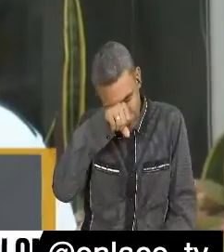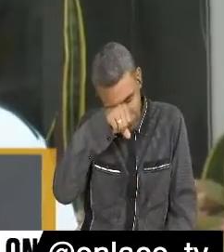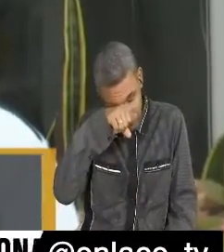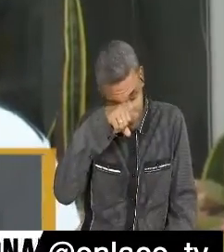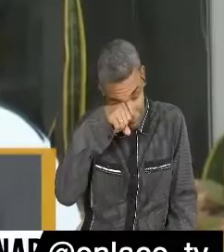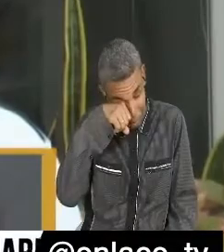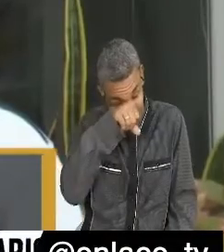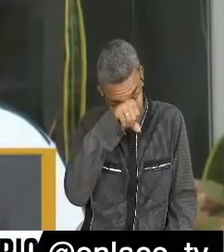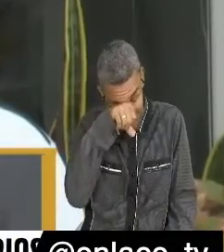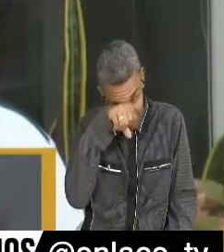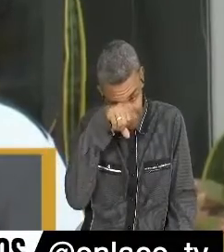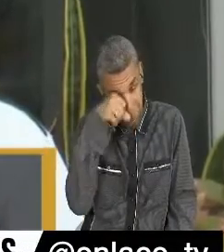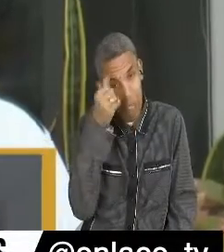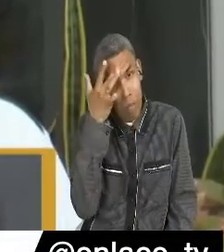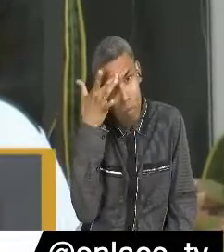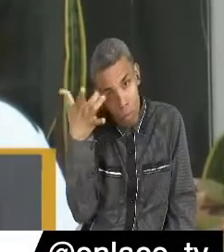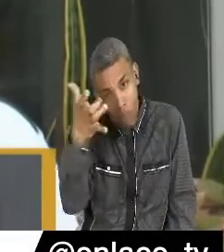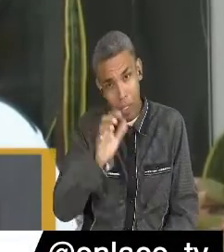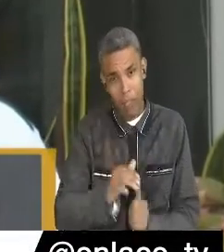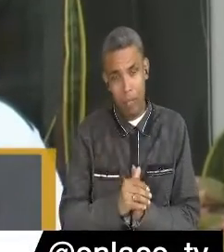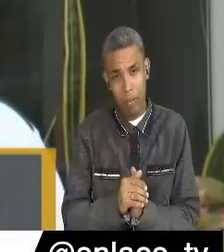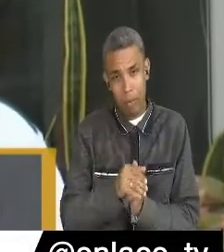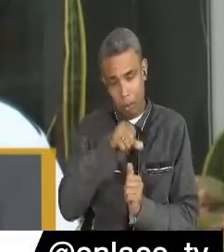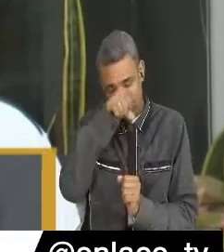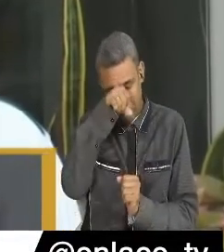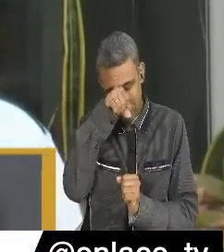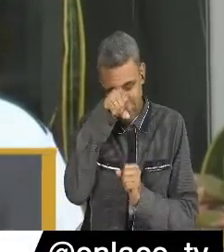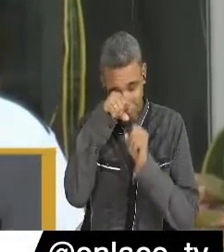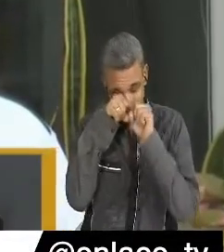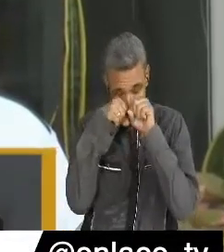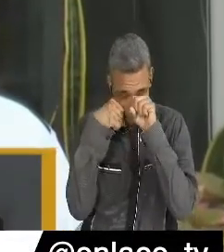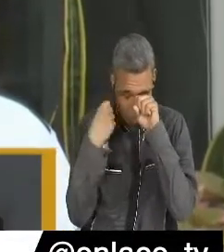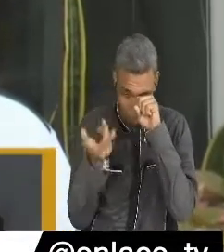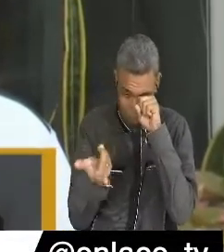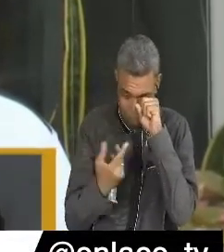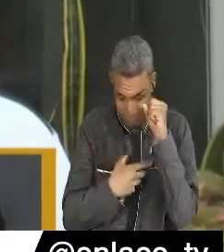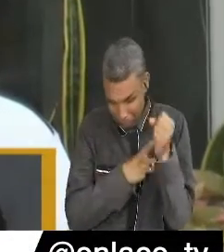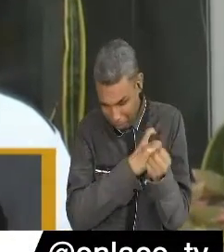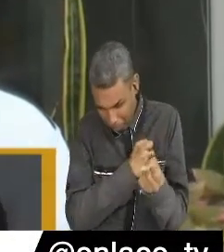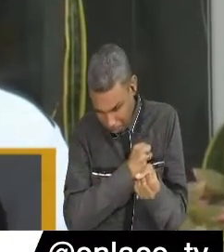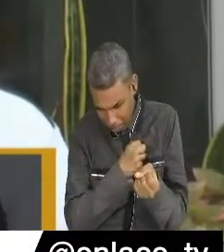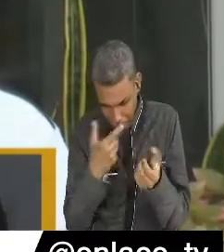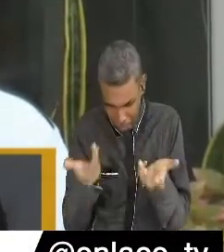Yo no tengo palabras para